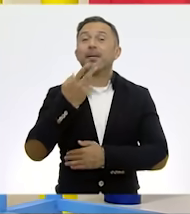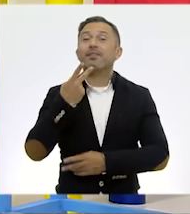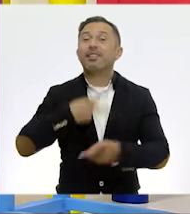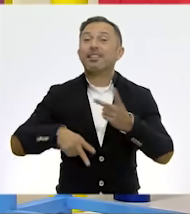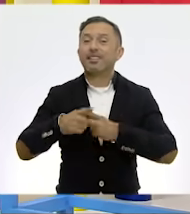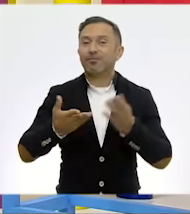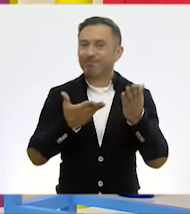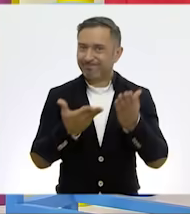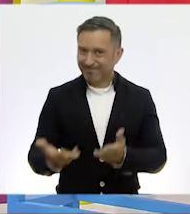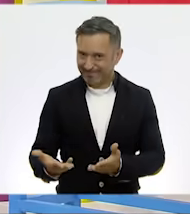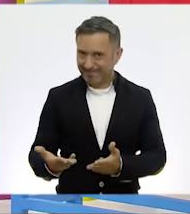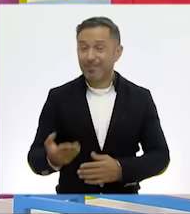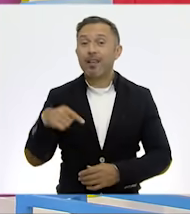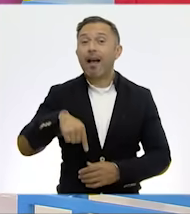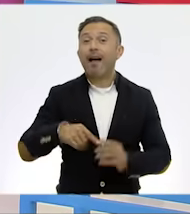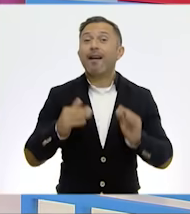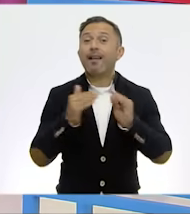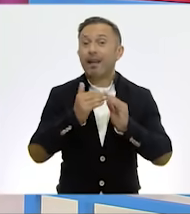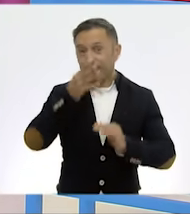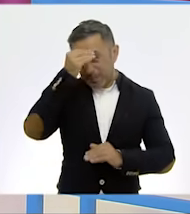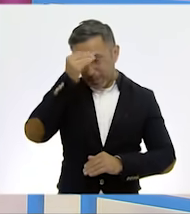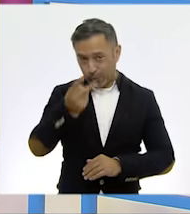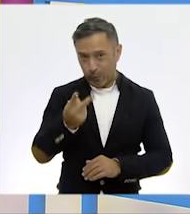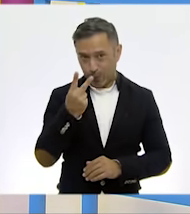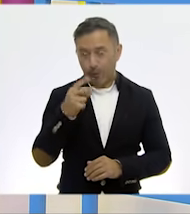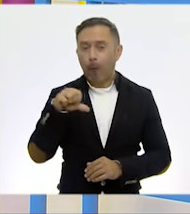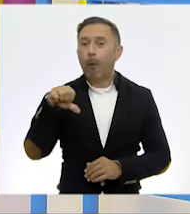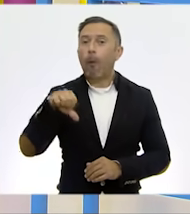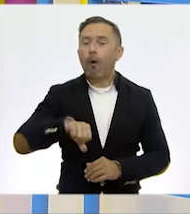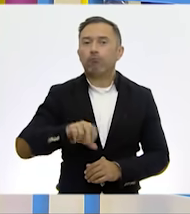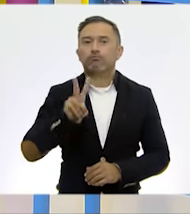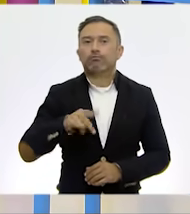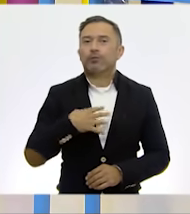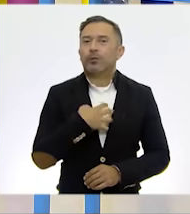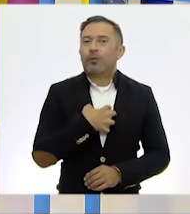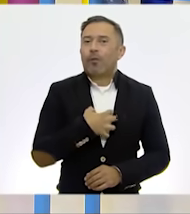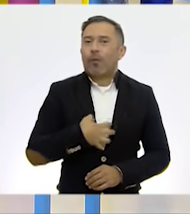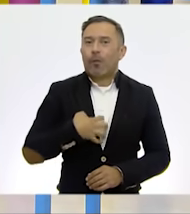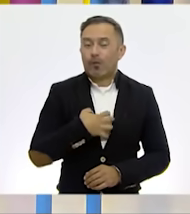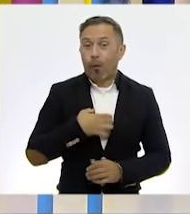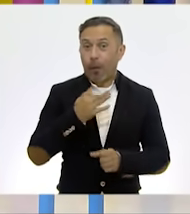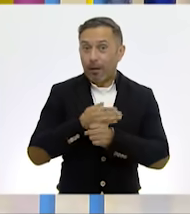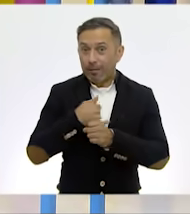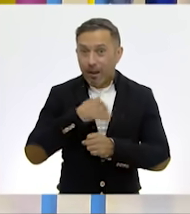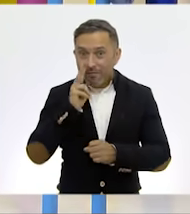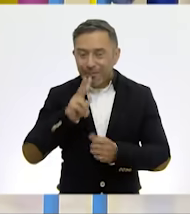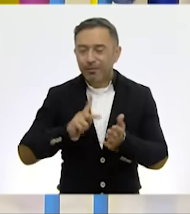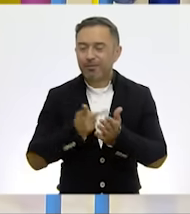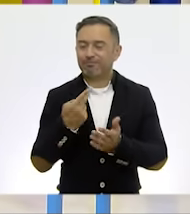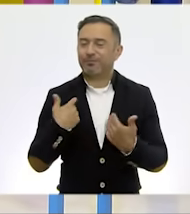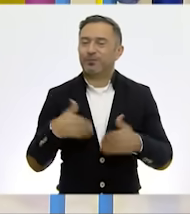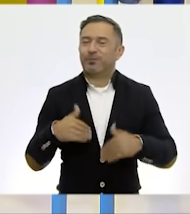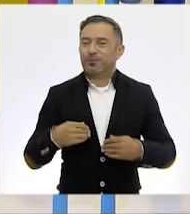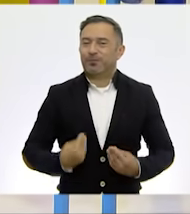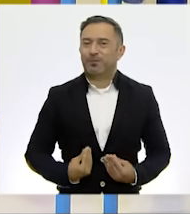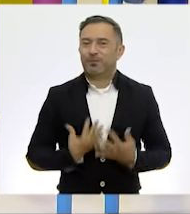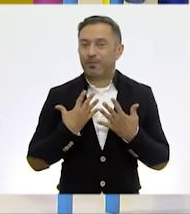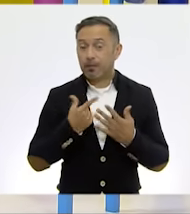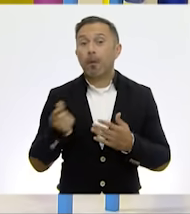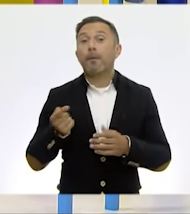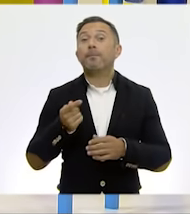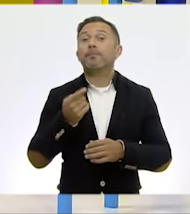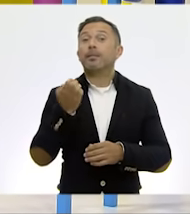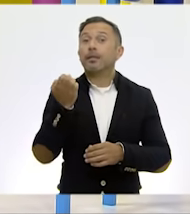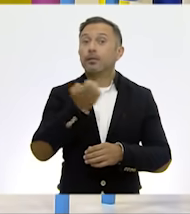Aprende en Casa 2. El día de hoy estoy muy contento porque los estoy viendo nuevamente, pero ¿saben qué? Antes de comenzar con la